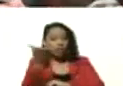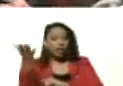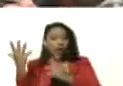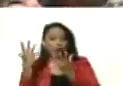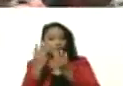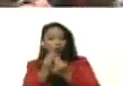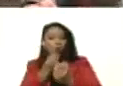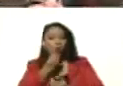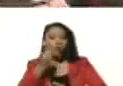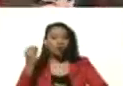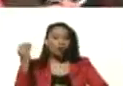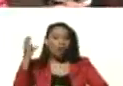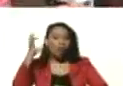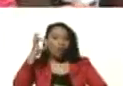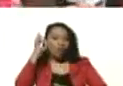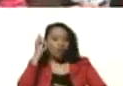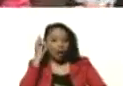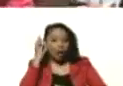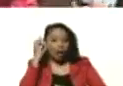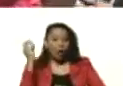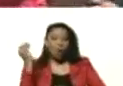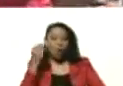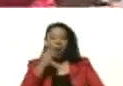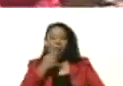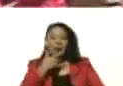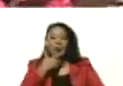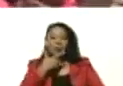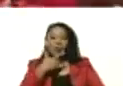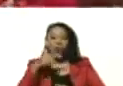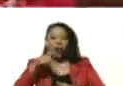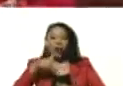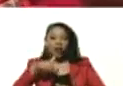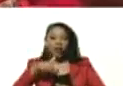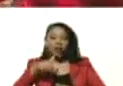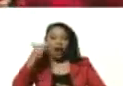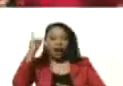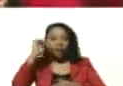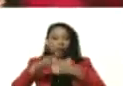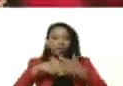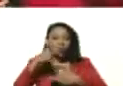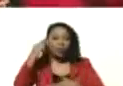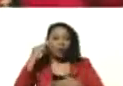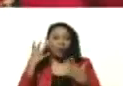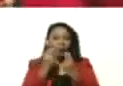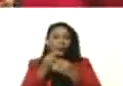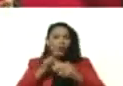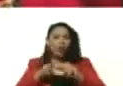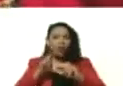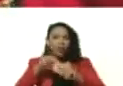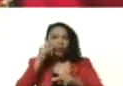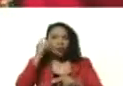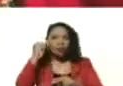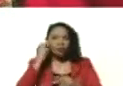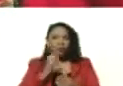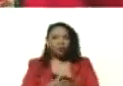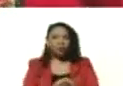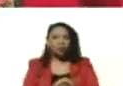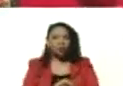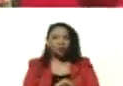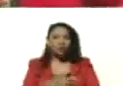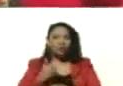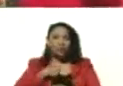Es la juventud, es la mujer, es lo más bello y hermoso que tiene la Revolución Bolivariana, junto a nuestros niños y niñas.